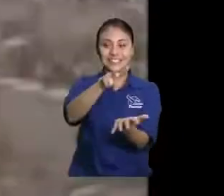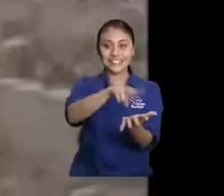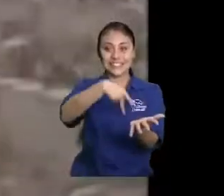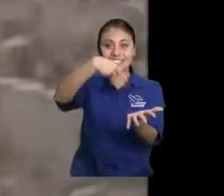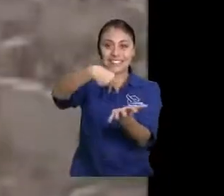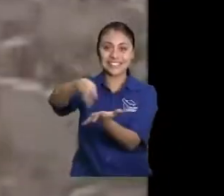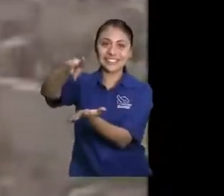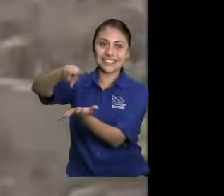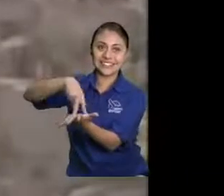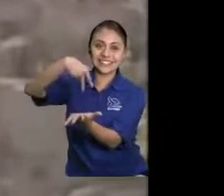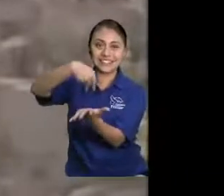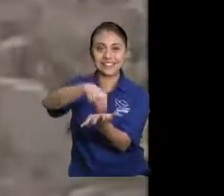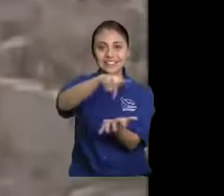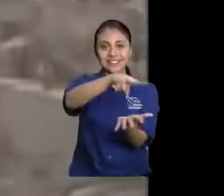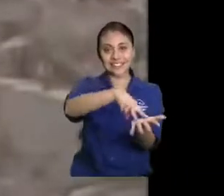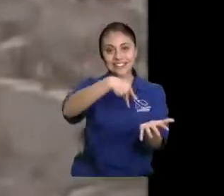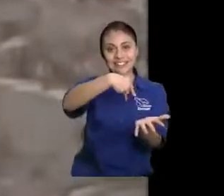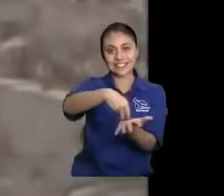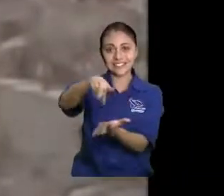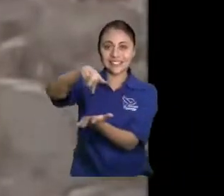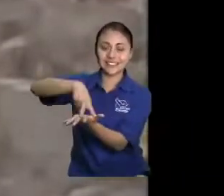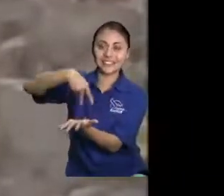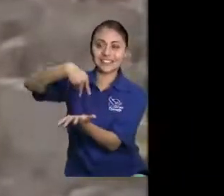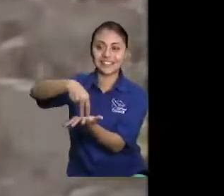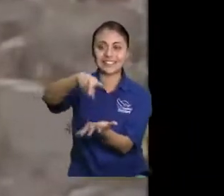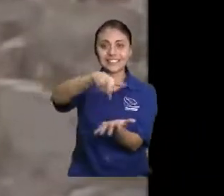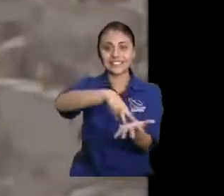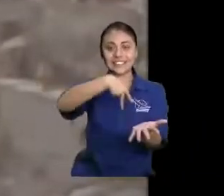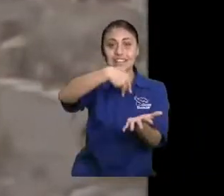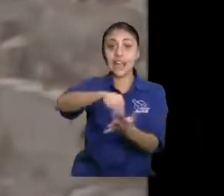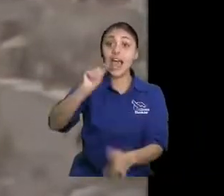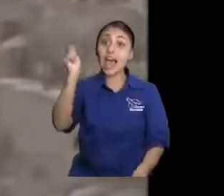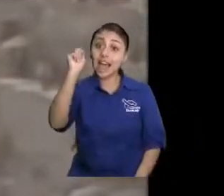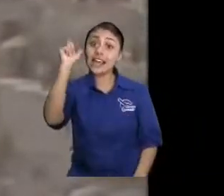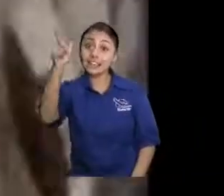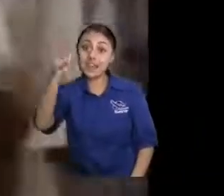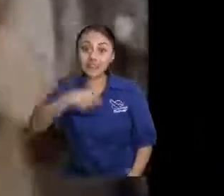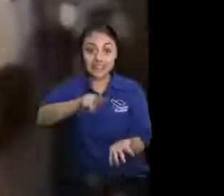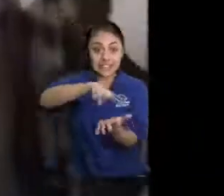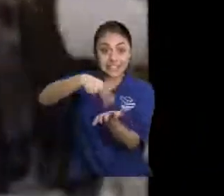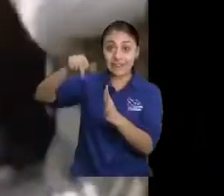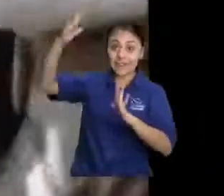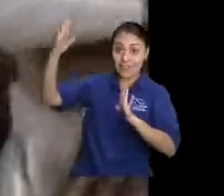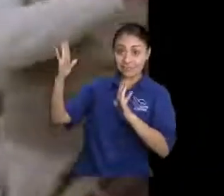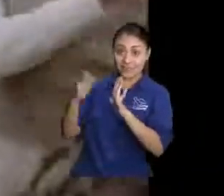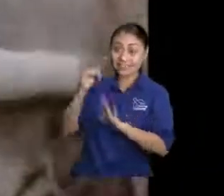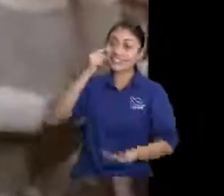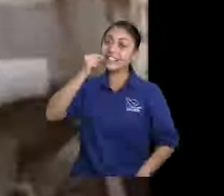David, David, David.